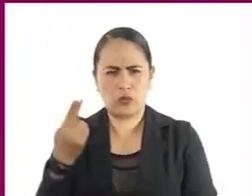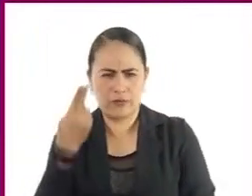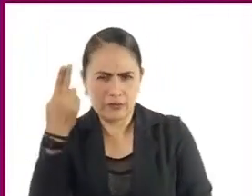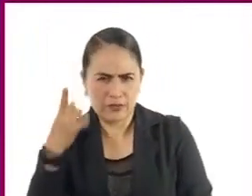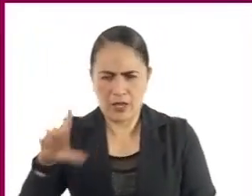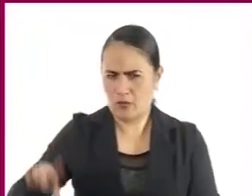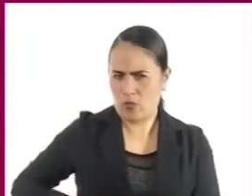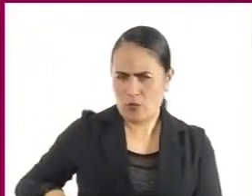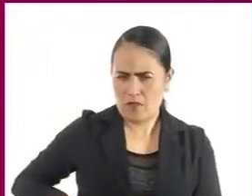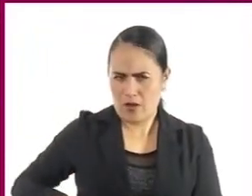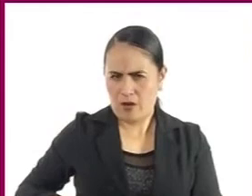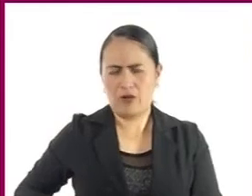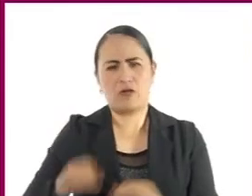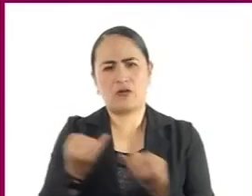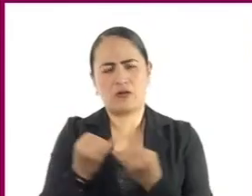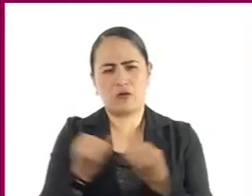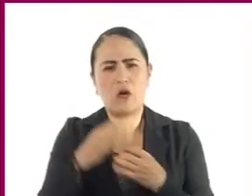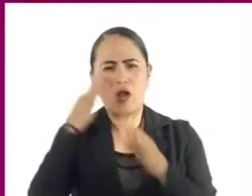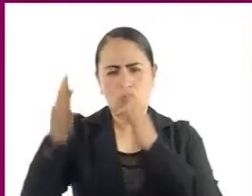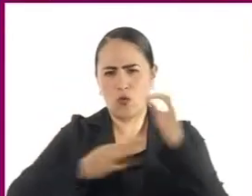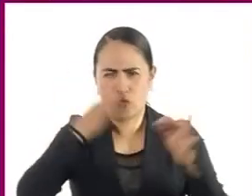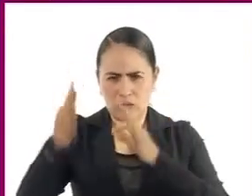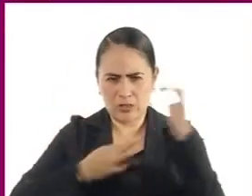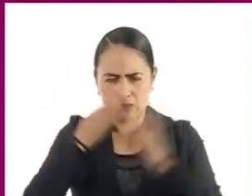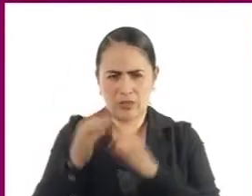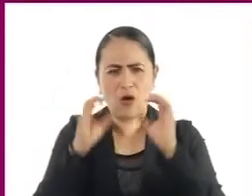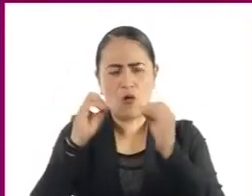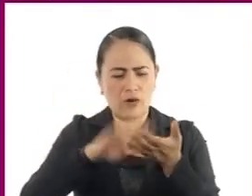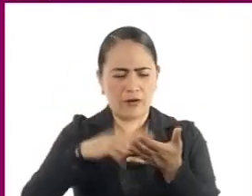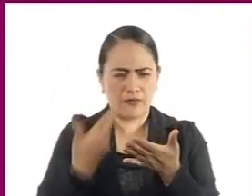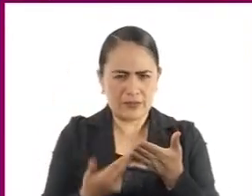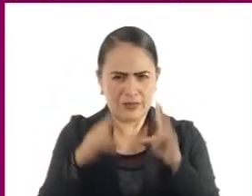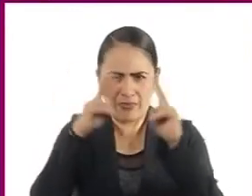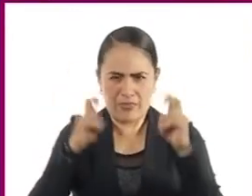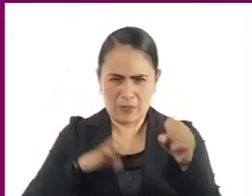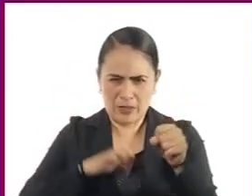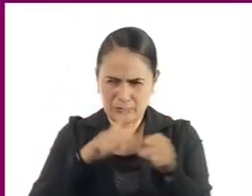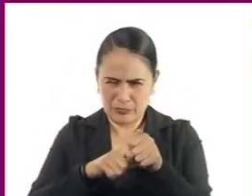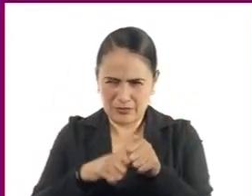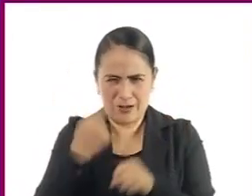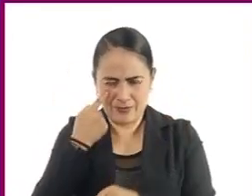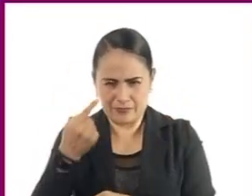organismos internacionales, agencias de noticias o revistas especializadas. Veamos.